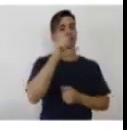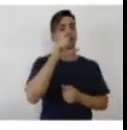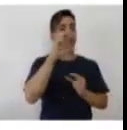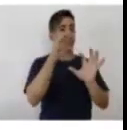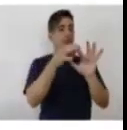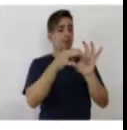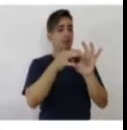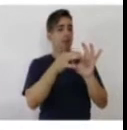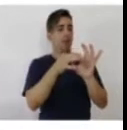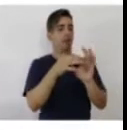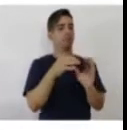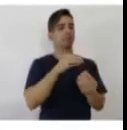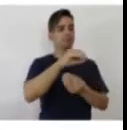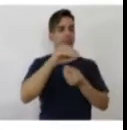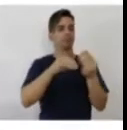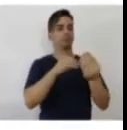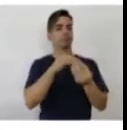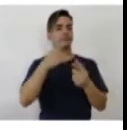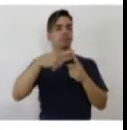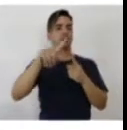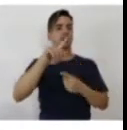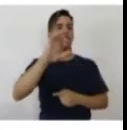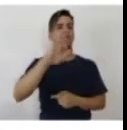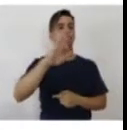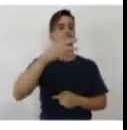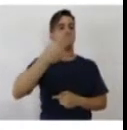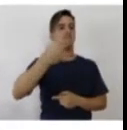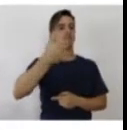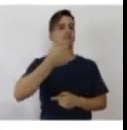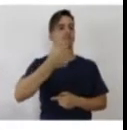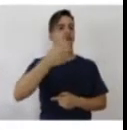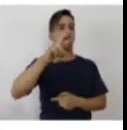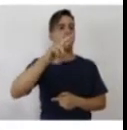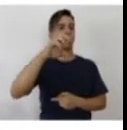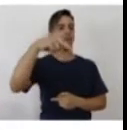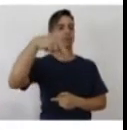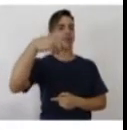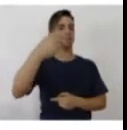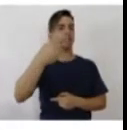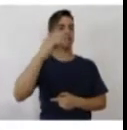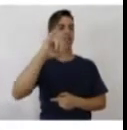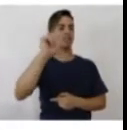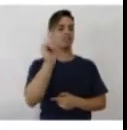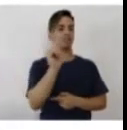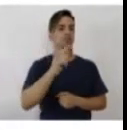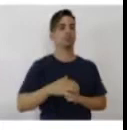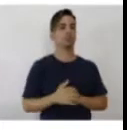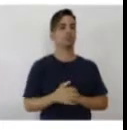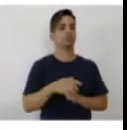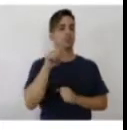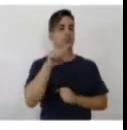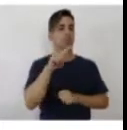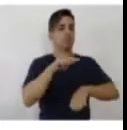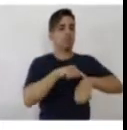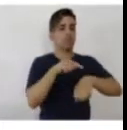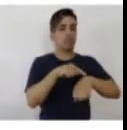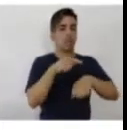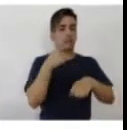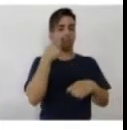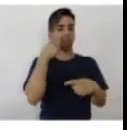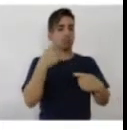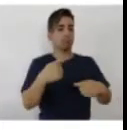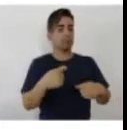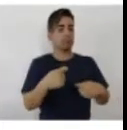a grados Fahrenheit. Aquí lo tienen, lo estamos mostrando. A la hora de escribir la correspondencia